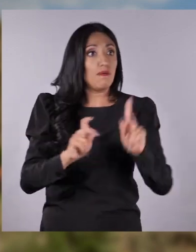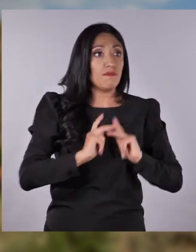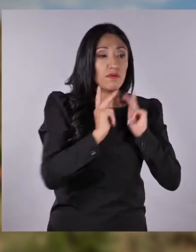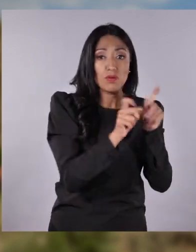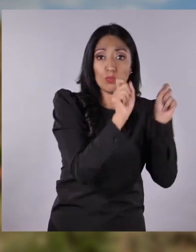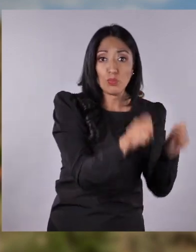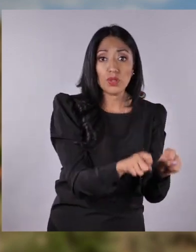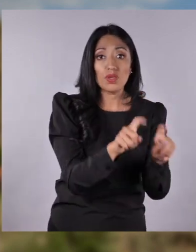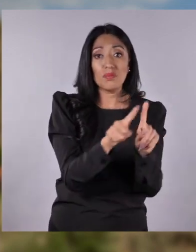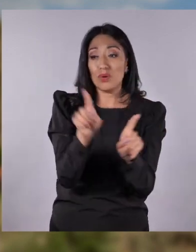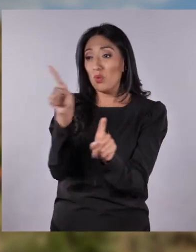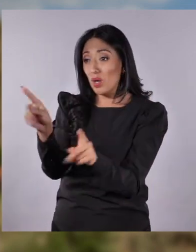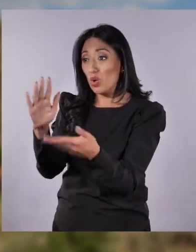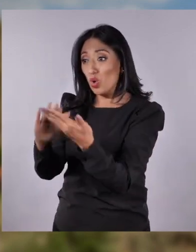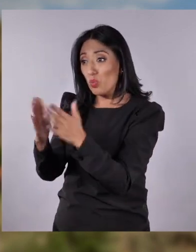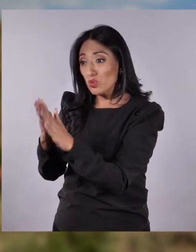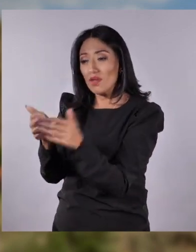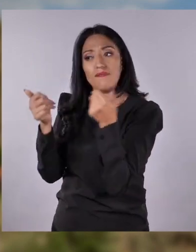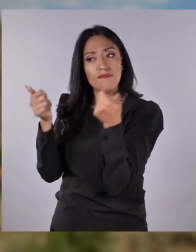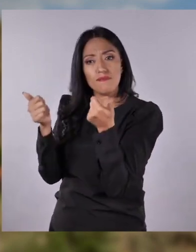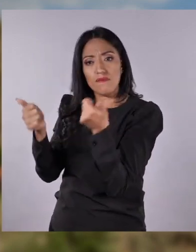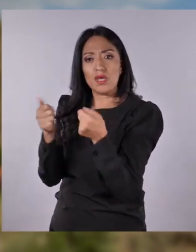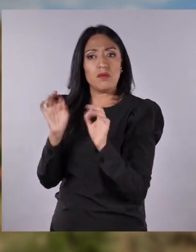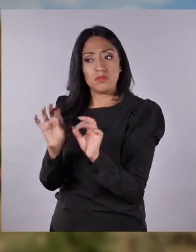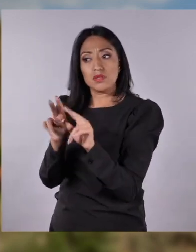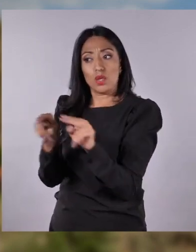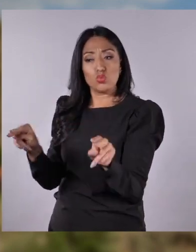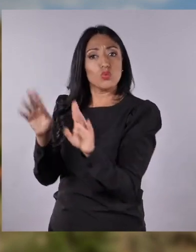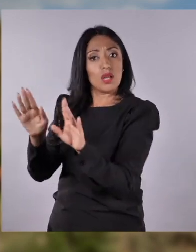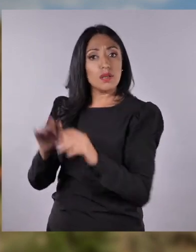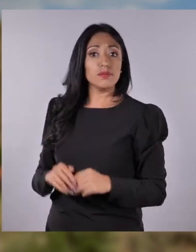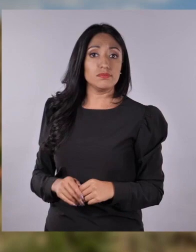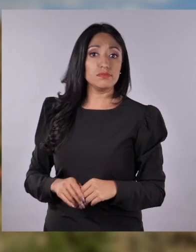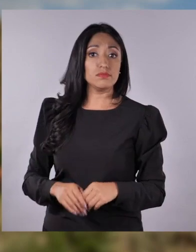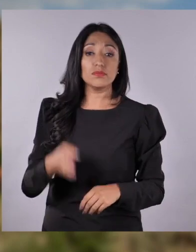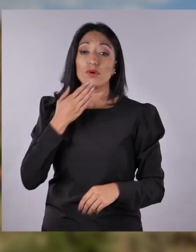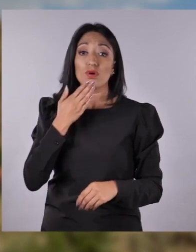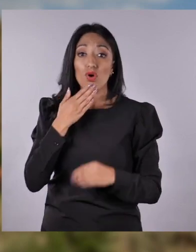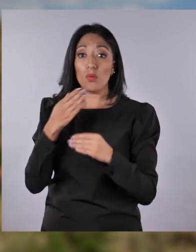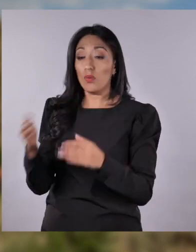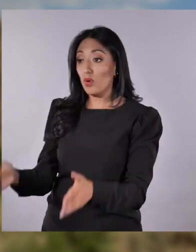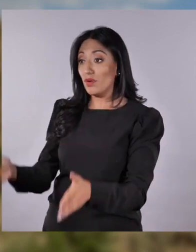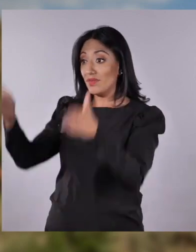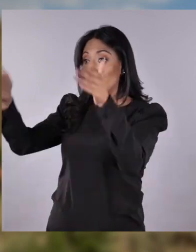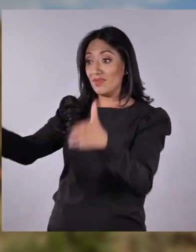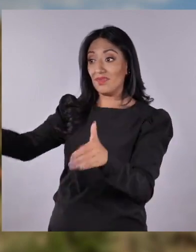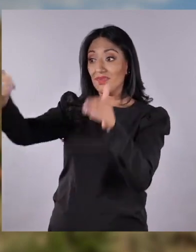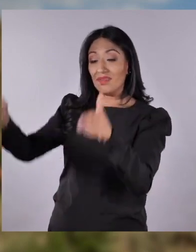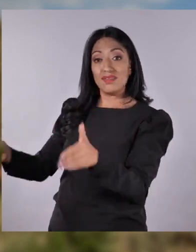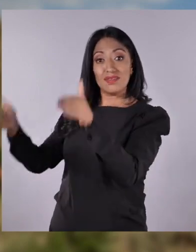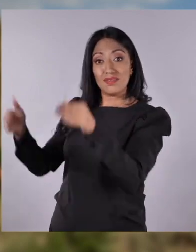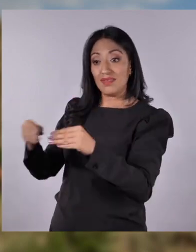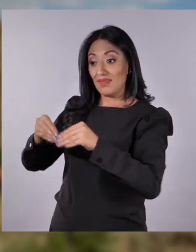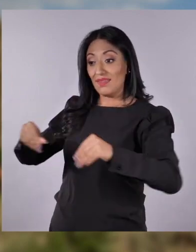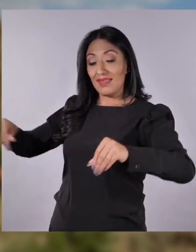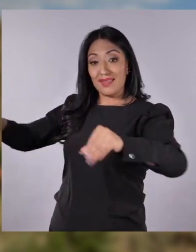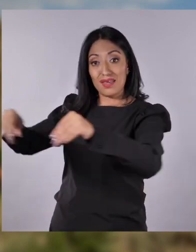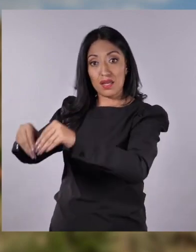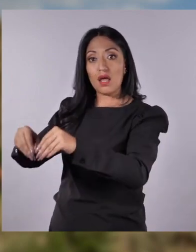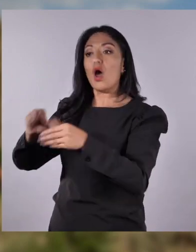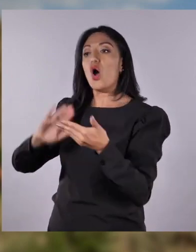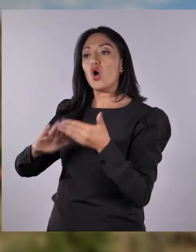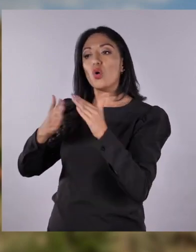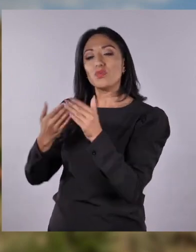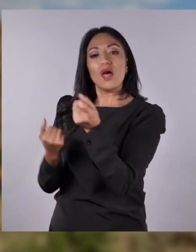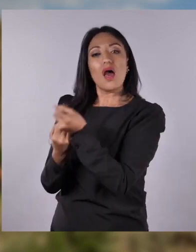forma comunitaria tiene algunos beneficios súper bacanes y naturales. Así como las paredes de tierra respiran y mantienen una casa templada,